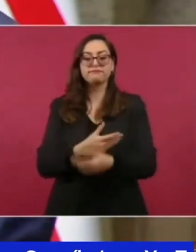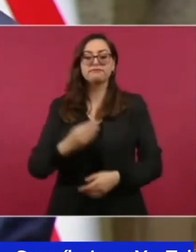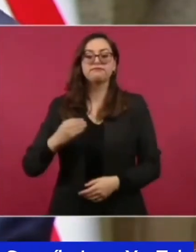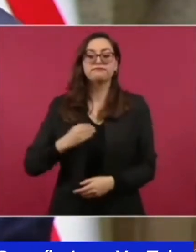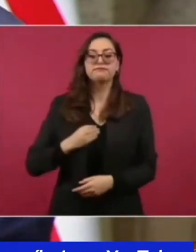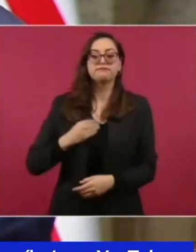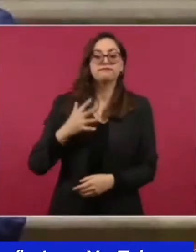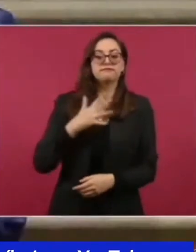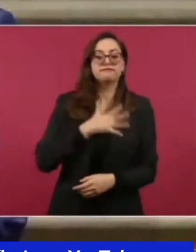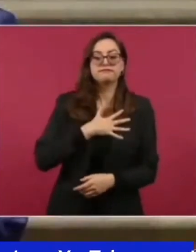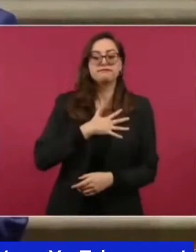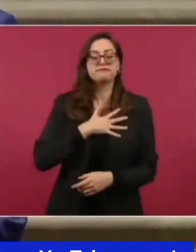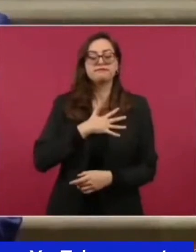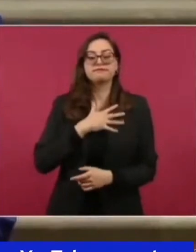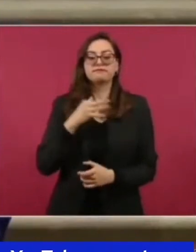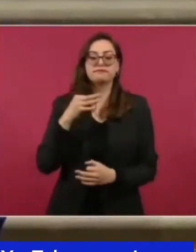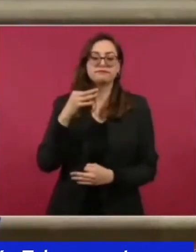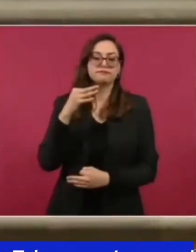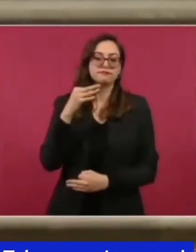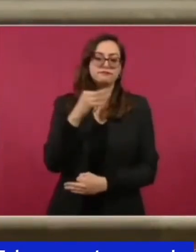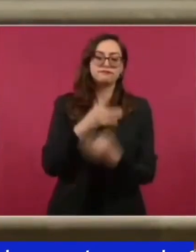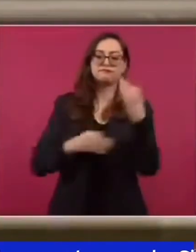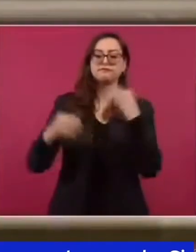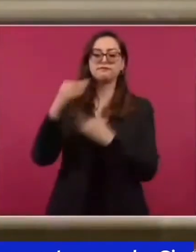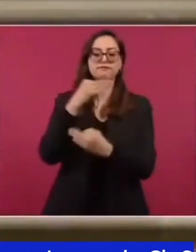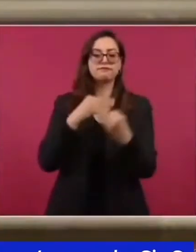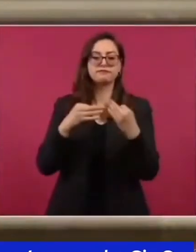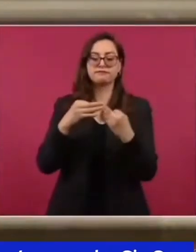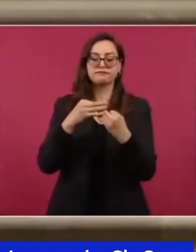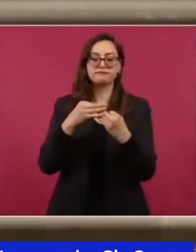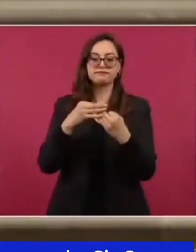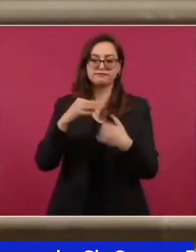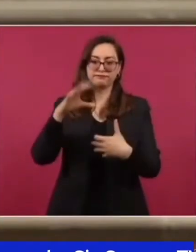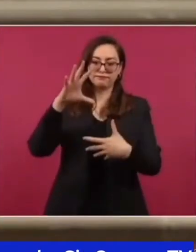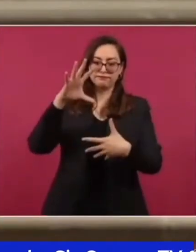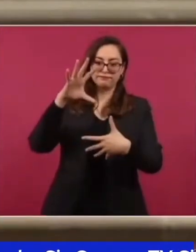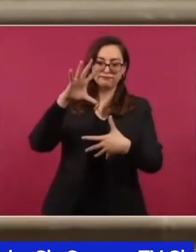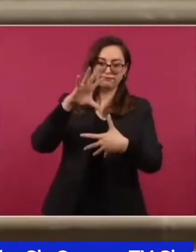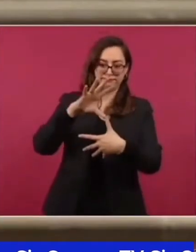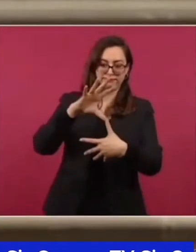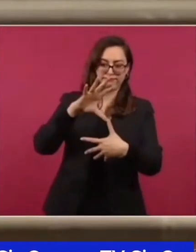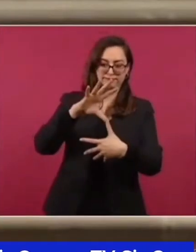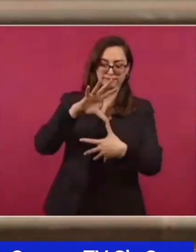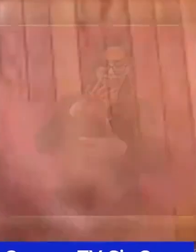pregunta, uno, de la manera tan elocuente como la hace el presidente López Obrador, y dos,